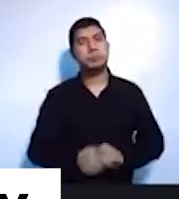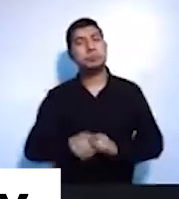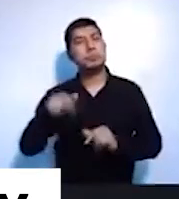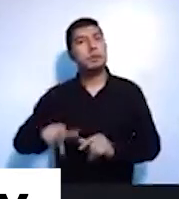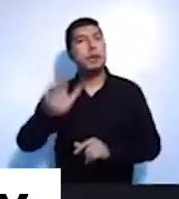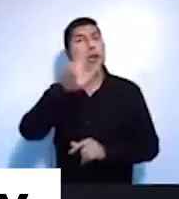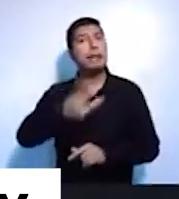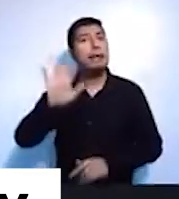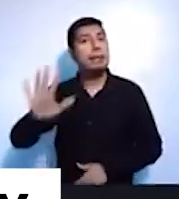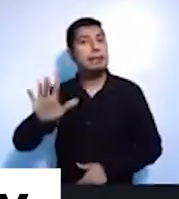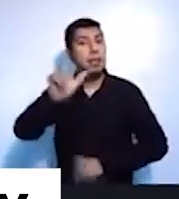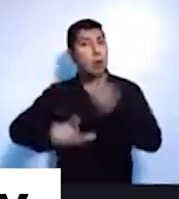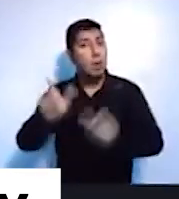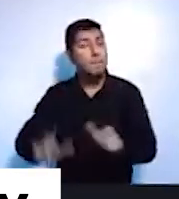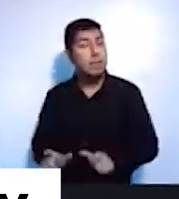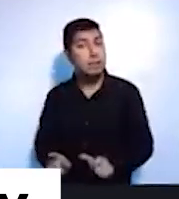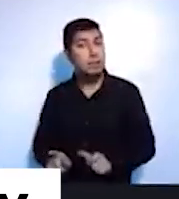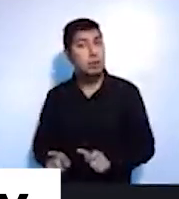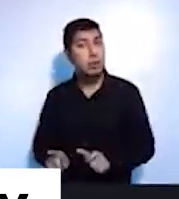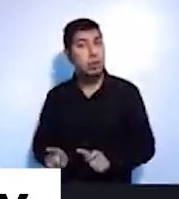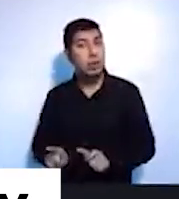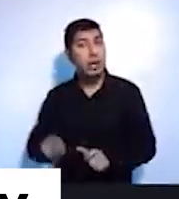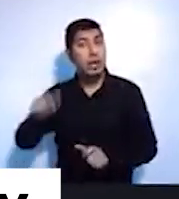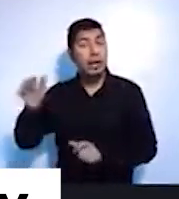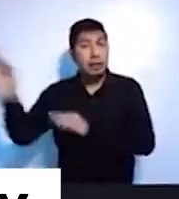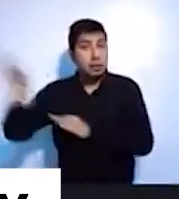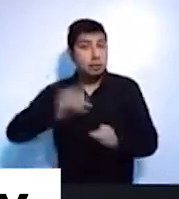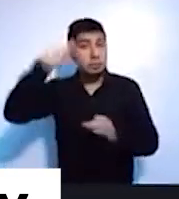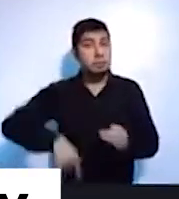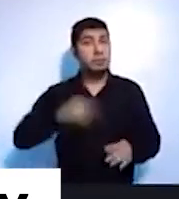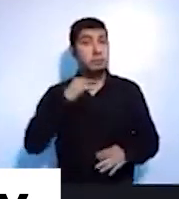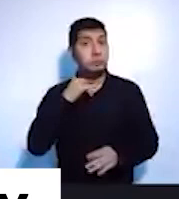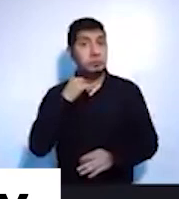personas que se encuentran en tránsito en la provincia y que también